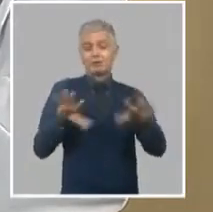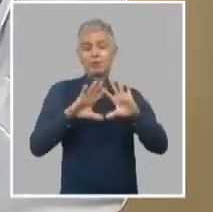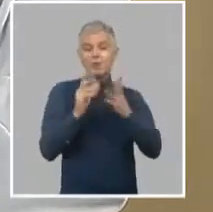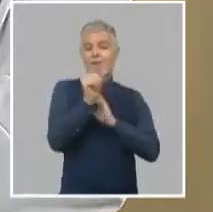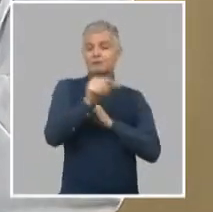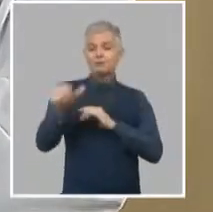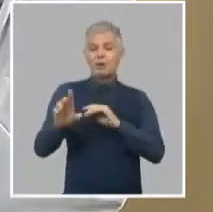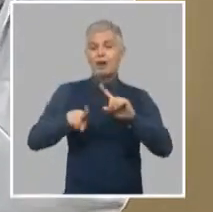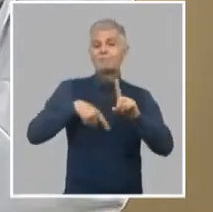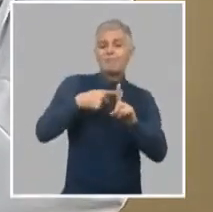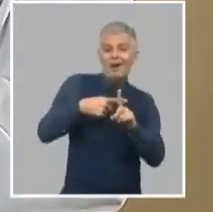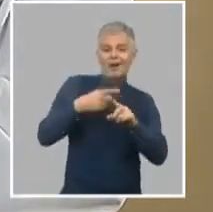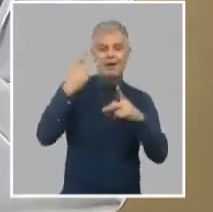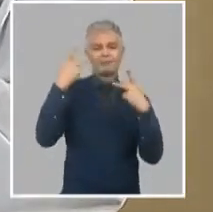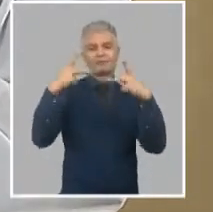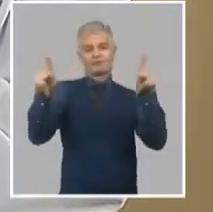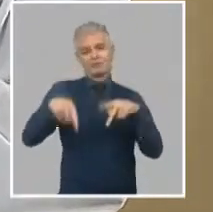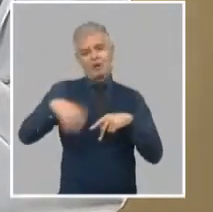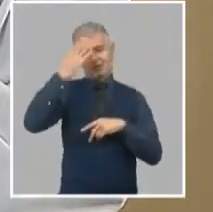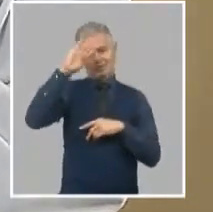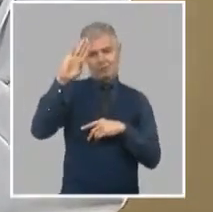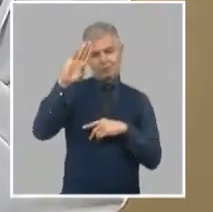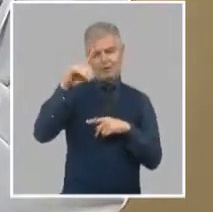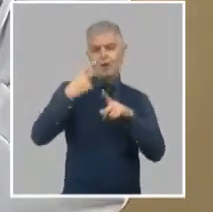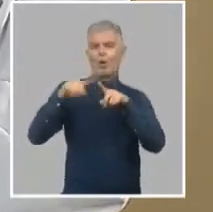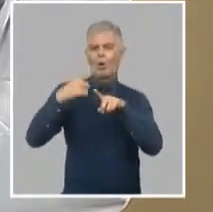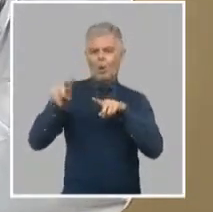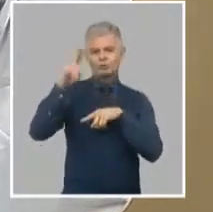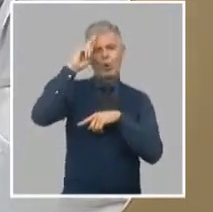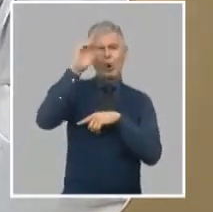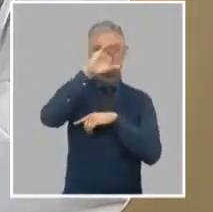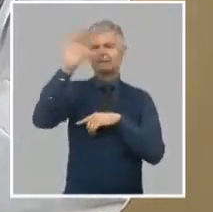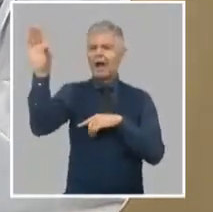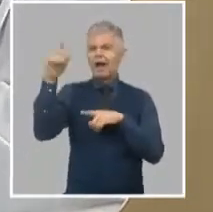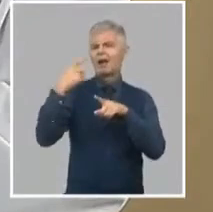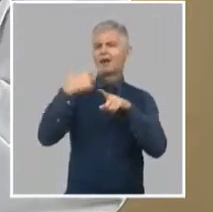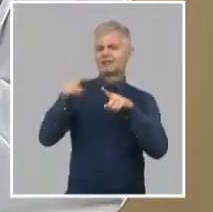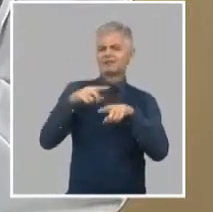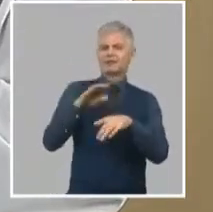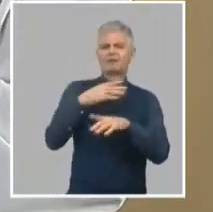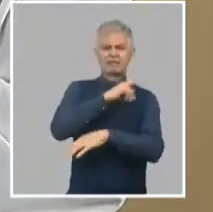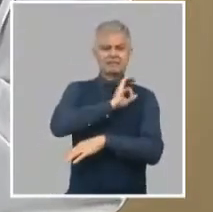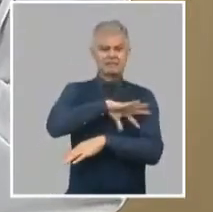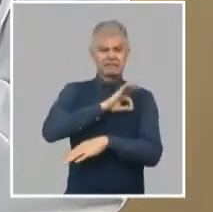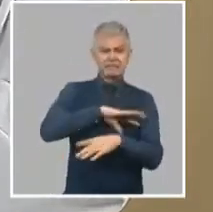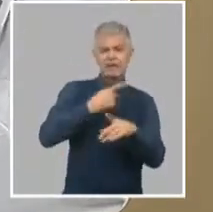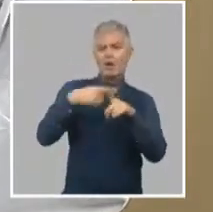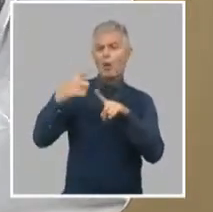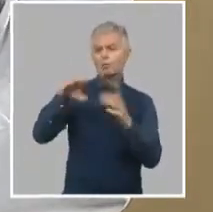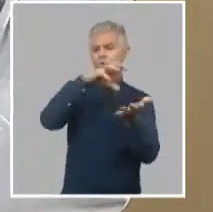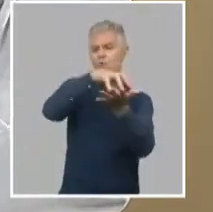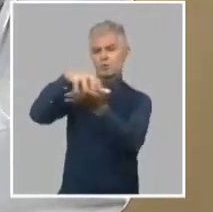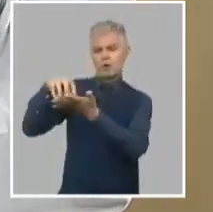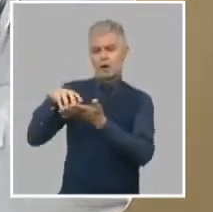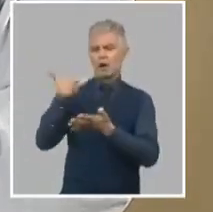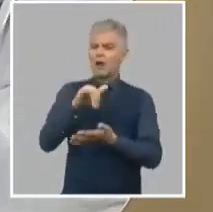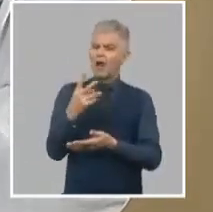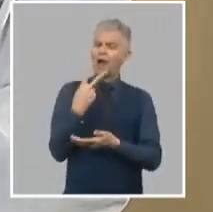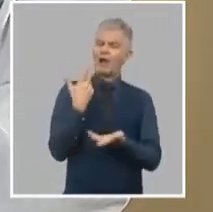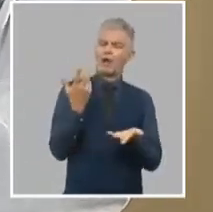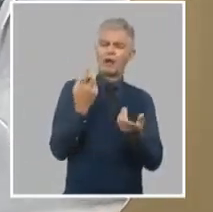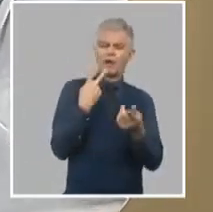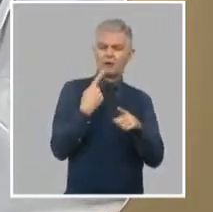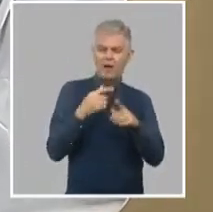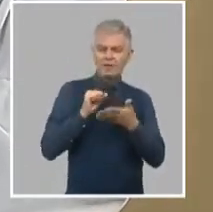permitió trabajar en varios hospitales de la región donde prestamos servicios de ortopedia, cirugía y otros servicios que permitieron